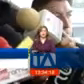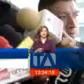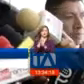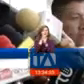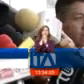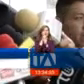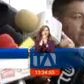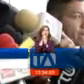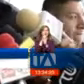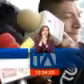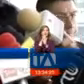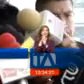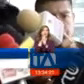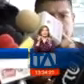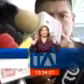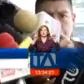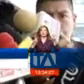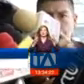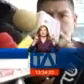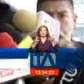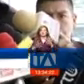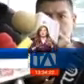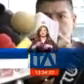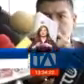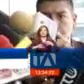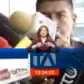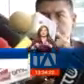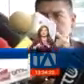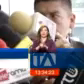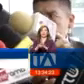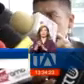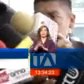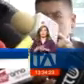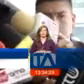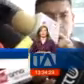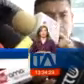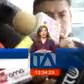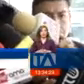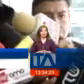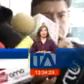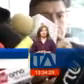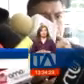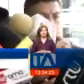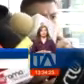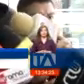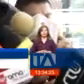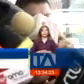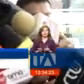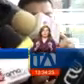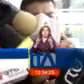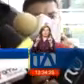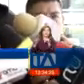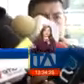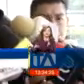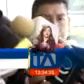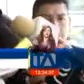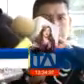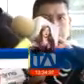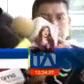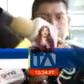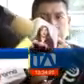logrado detectar en este caso de presunto lavado de activos. Oh, sorpresa, resulta que en algunos juzgados de este